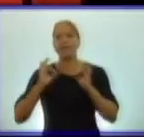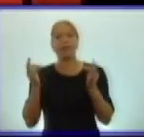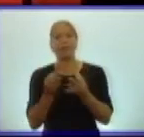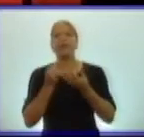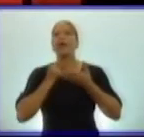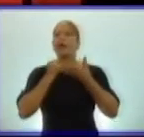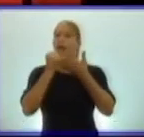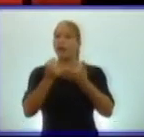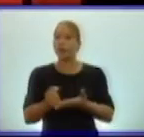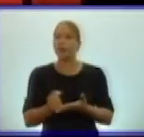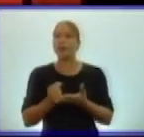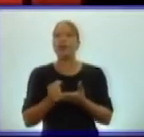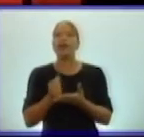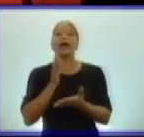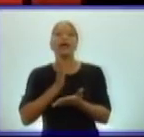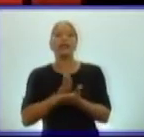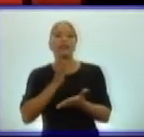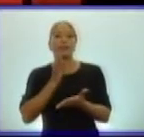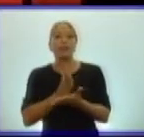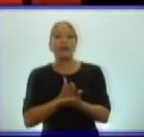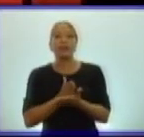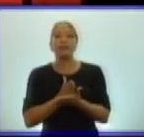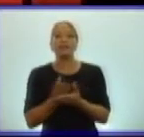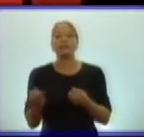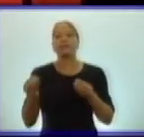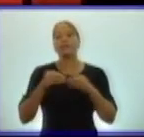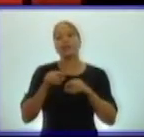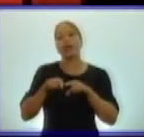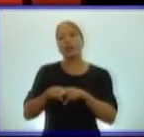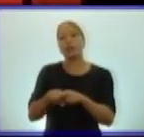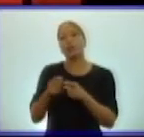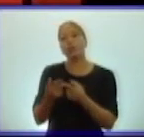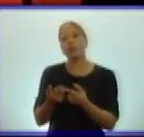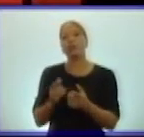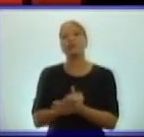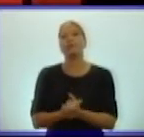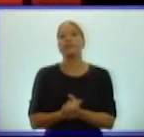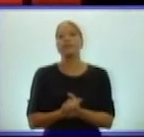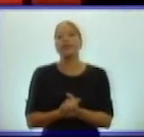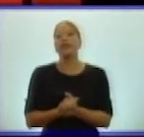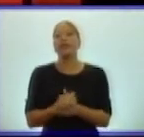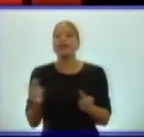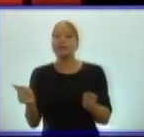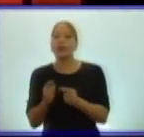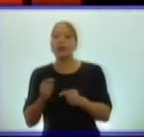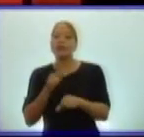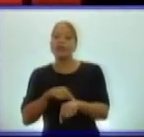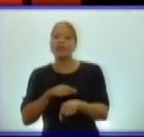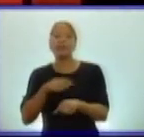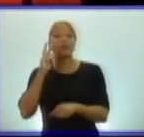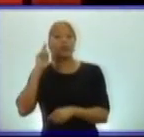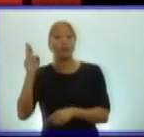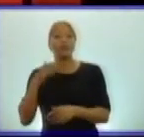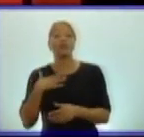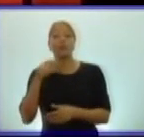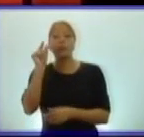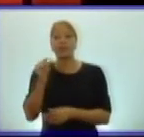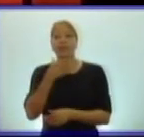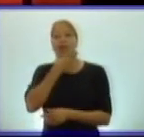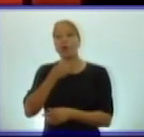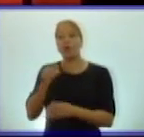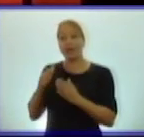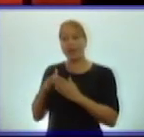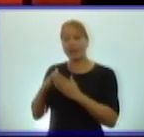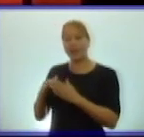contribuir a que el estudiante realice estas actividades. Dosifíquele el tiempo. Recuerde que es un adolescente que está en casa y que también